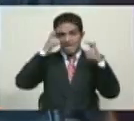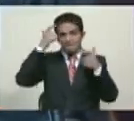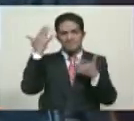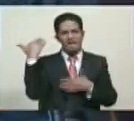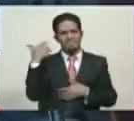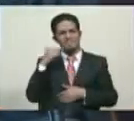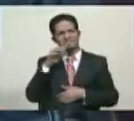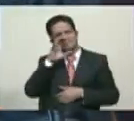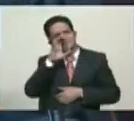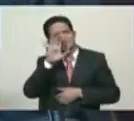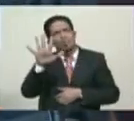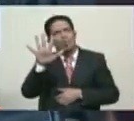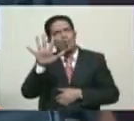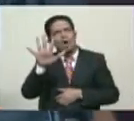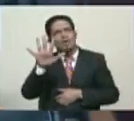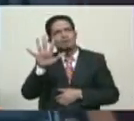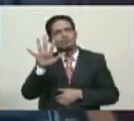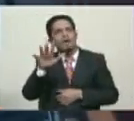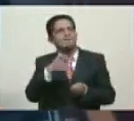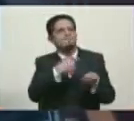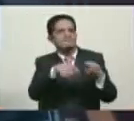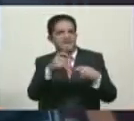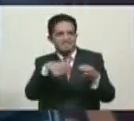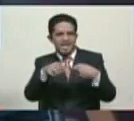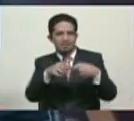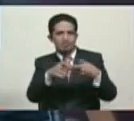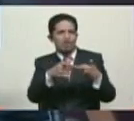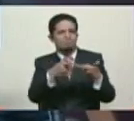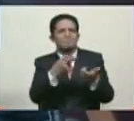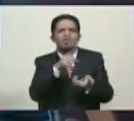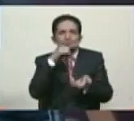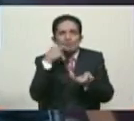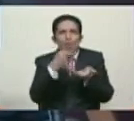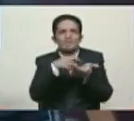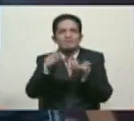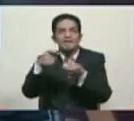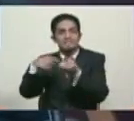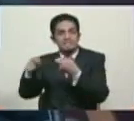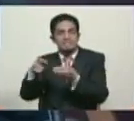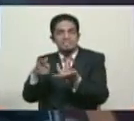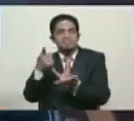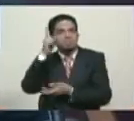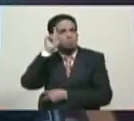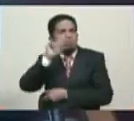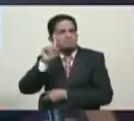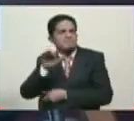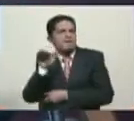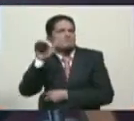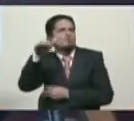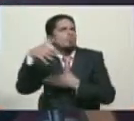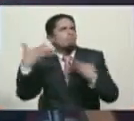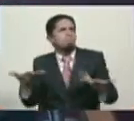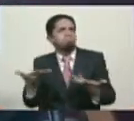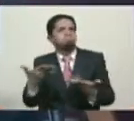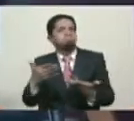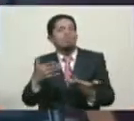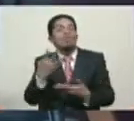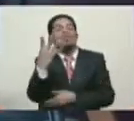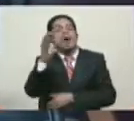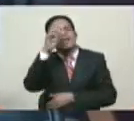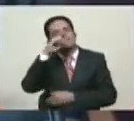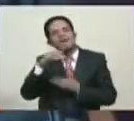de 5 años que, vendiendo arañas dulces en Sabaneta, no sabía qué le deparaba el destino 40 años